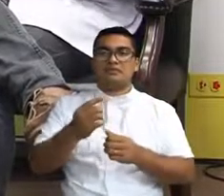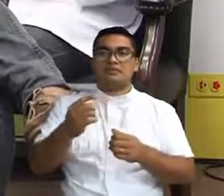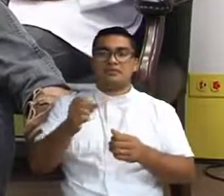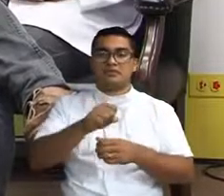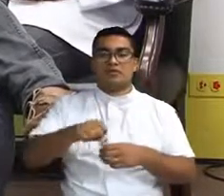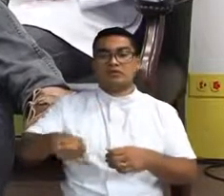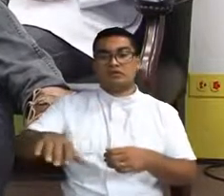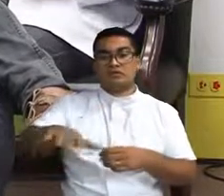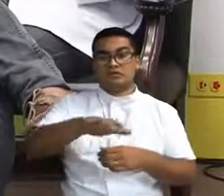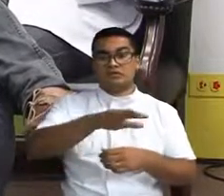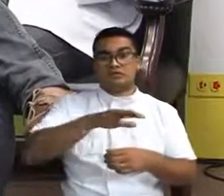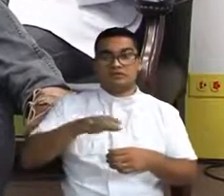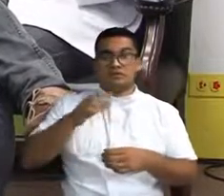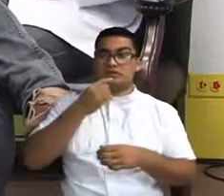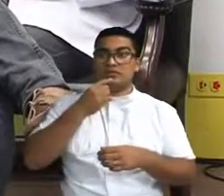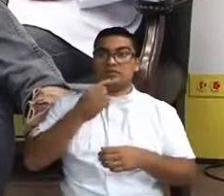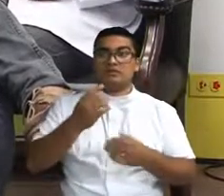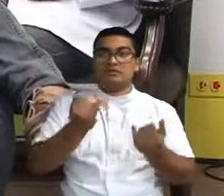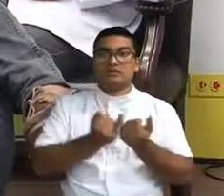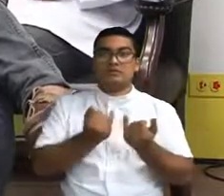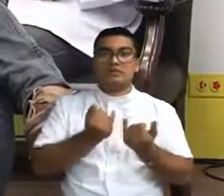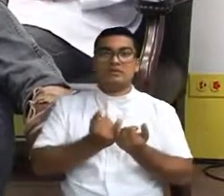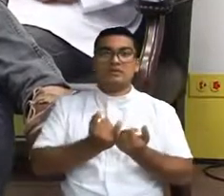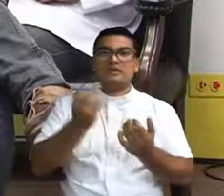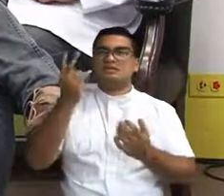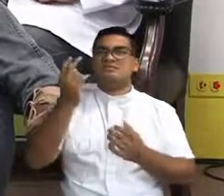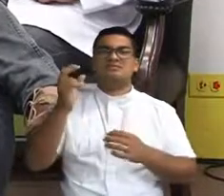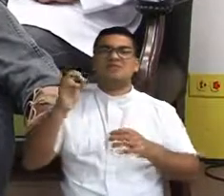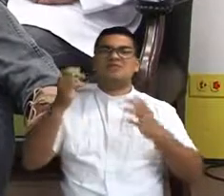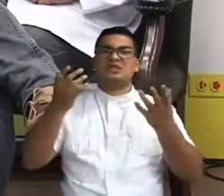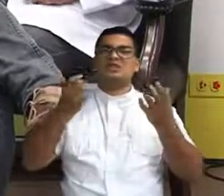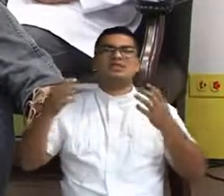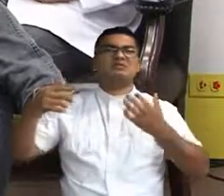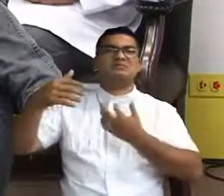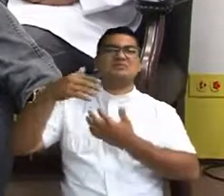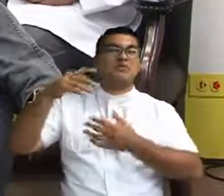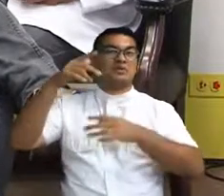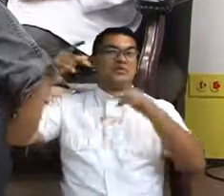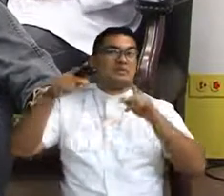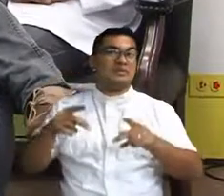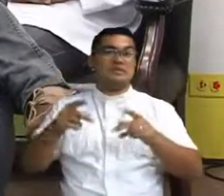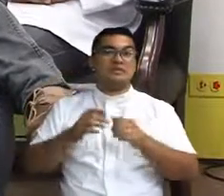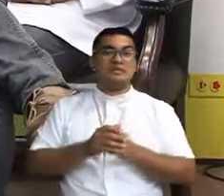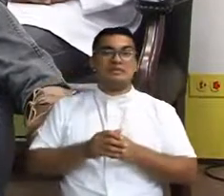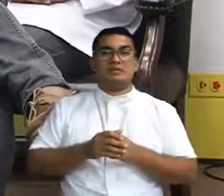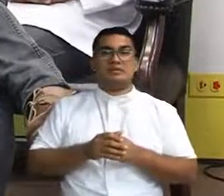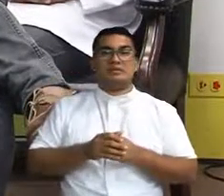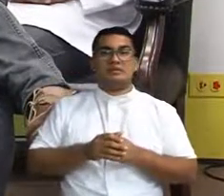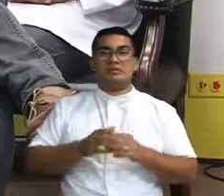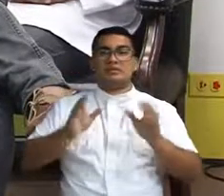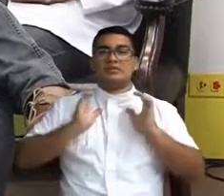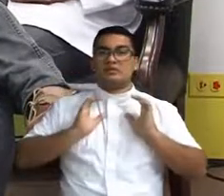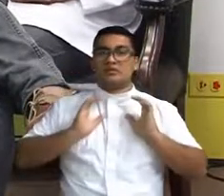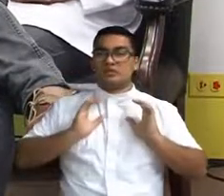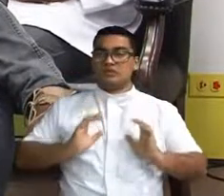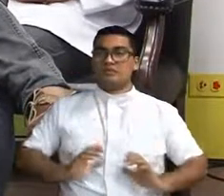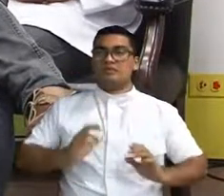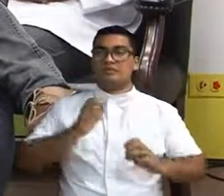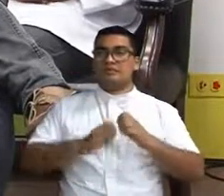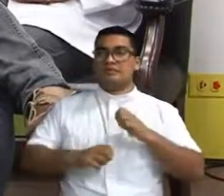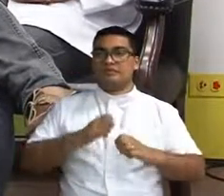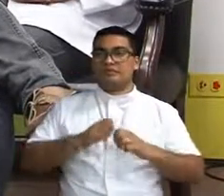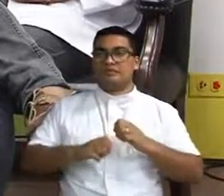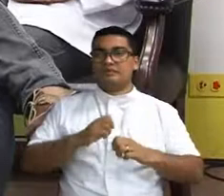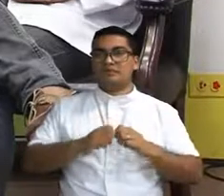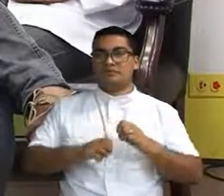social, que uh-huh. es la fobia a salir uh-huh. a la calle. ¿Qué órganos del cuerpo nos van a afectar